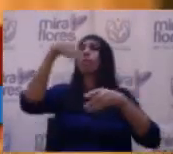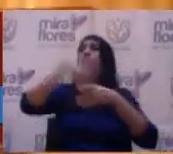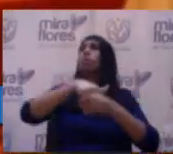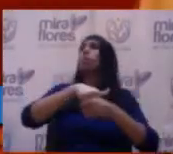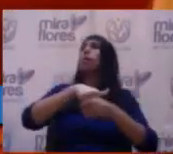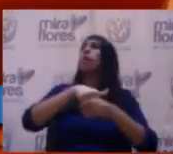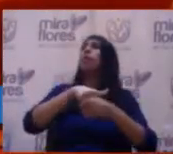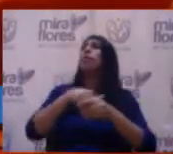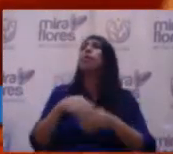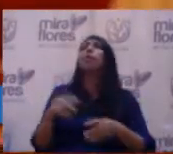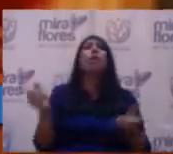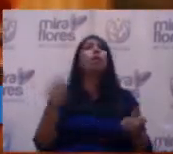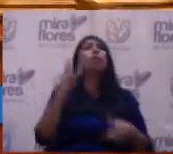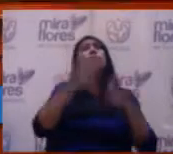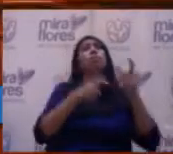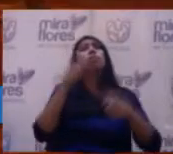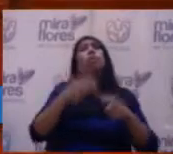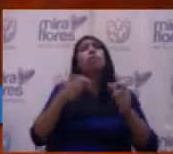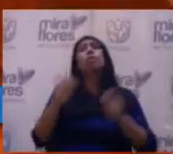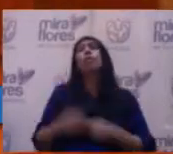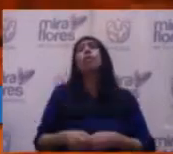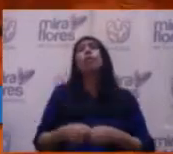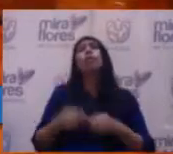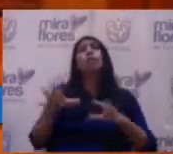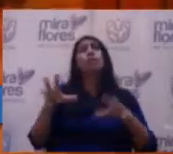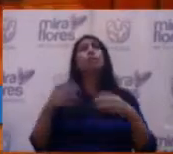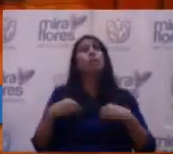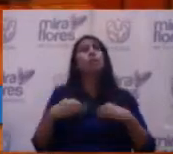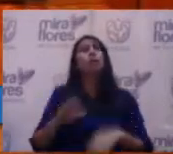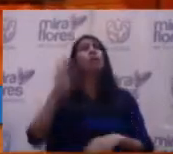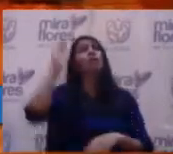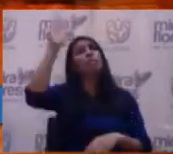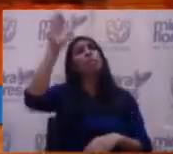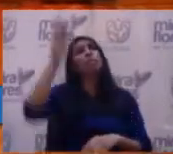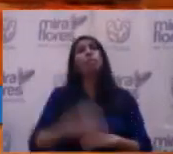miembros del Consejo que estén a favor de aprobar la norma, sírvanse a expresar en señal de conformidad.